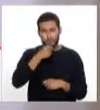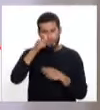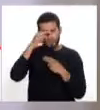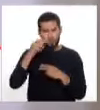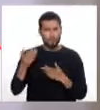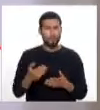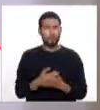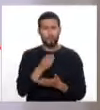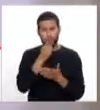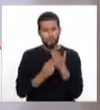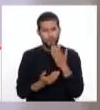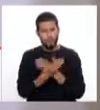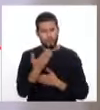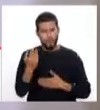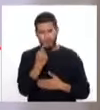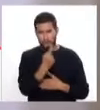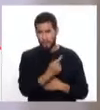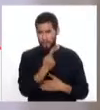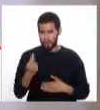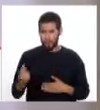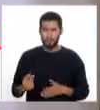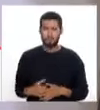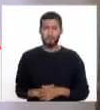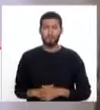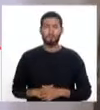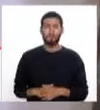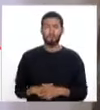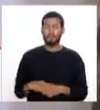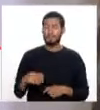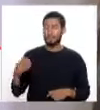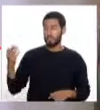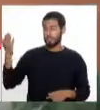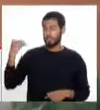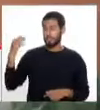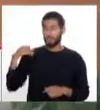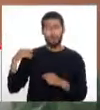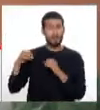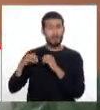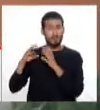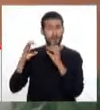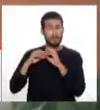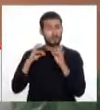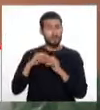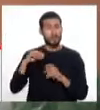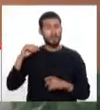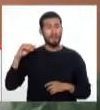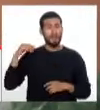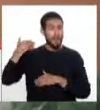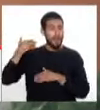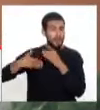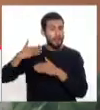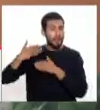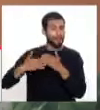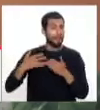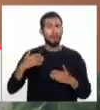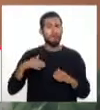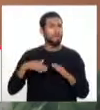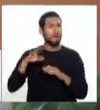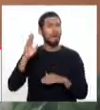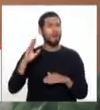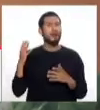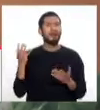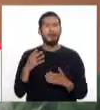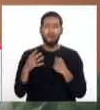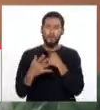cada uno de ustedes. Durante las últimas décadas, quienes más han luchado contra